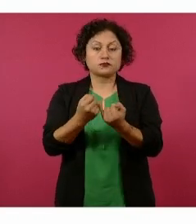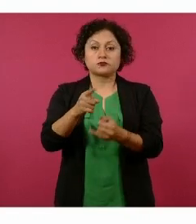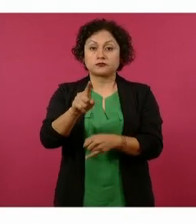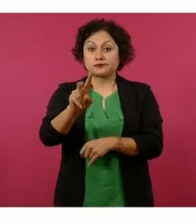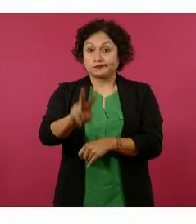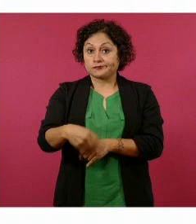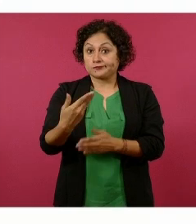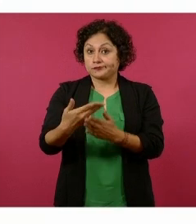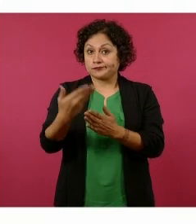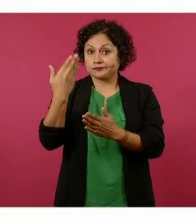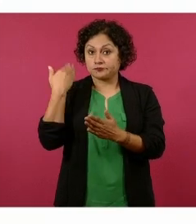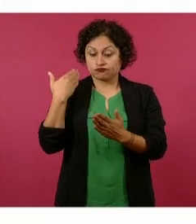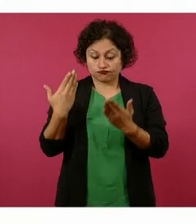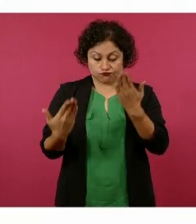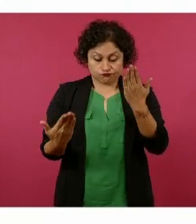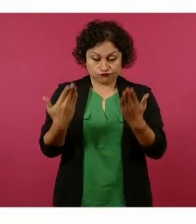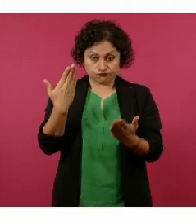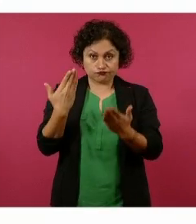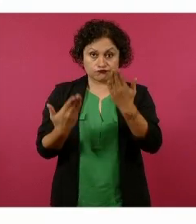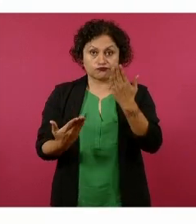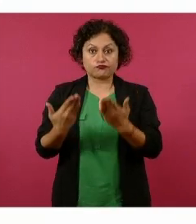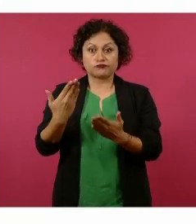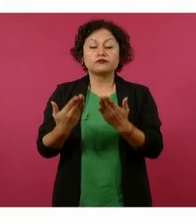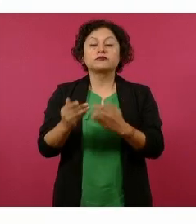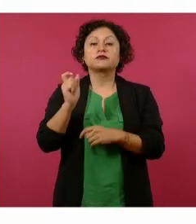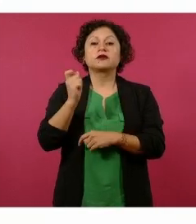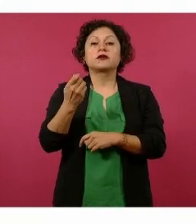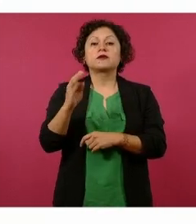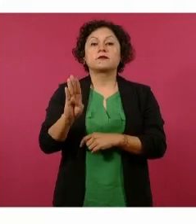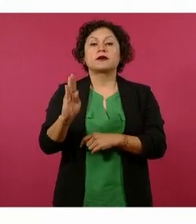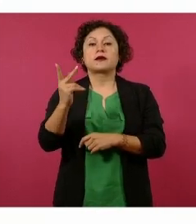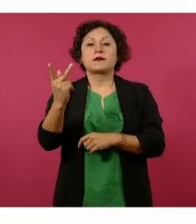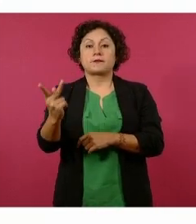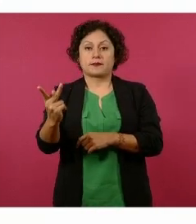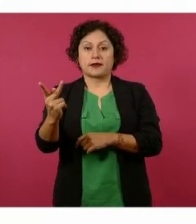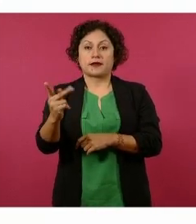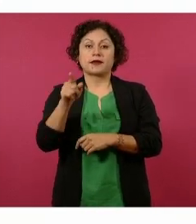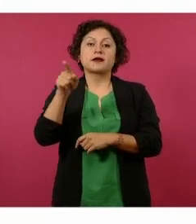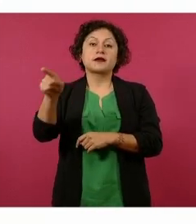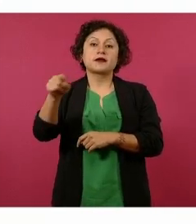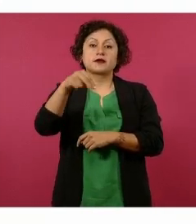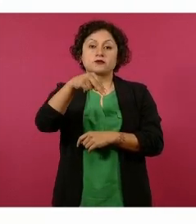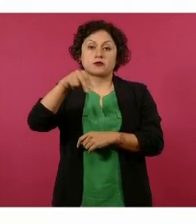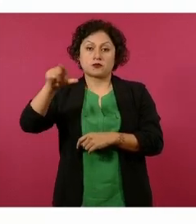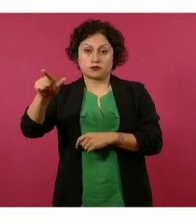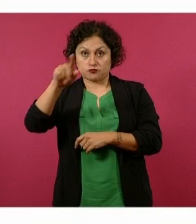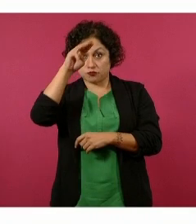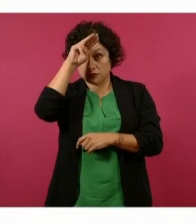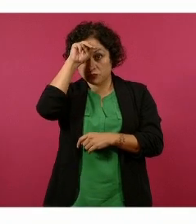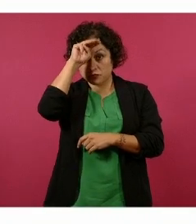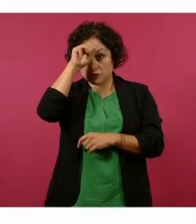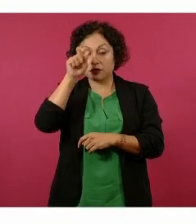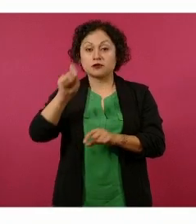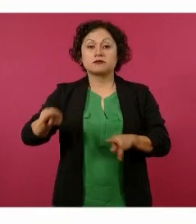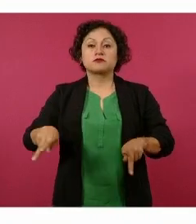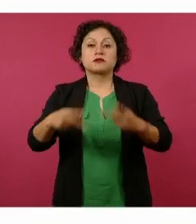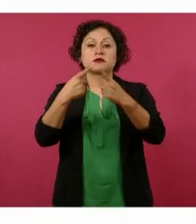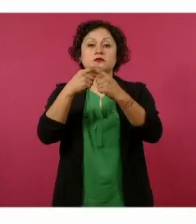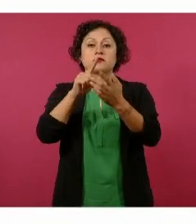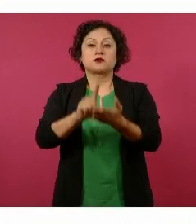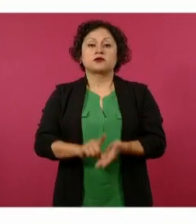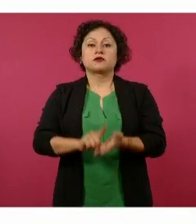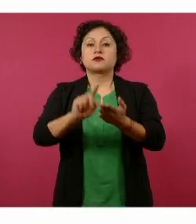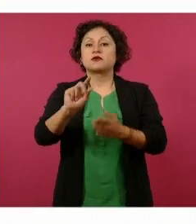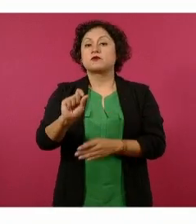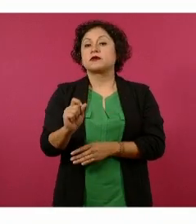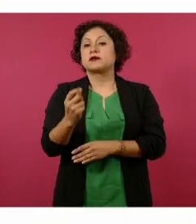o contrastado como lo habíamos visto en otras semanas, BP en la capital del estado de Nuevo León, en Monterrey, con el litro en